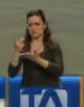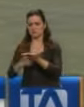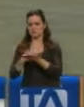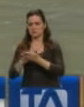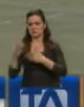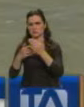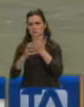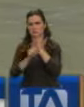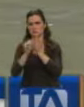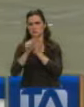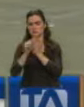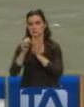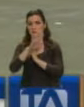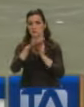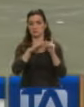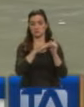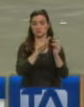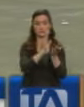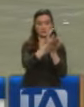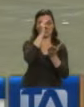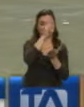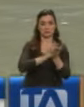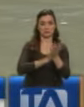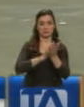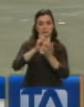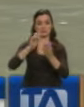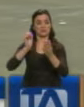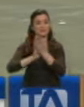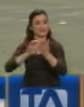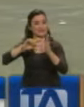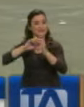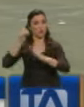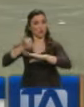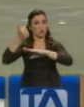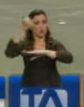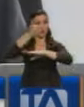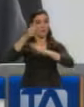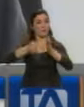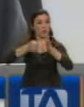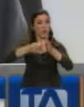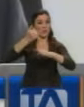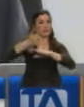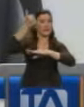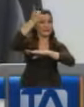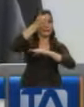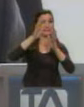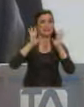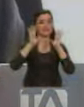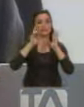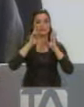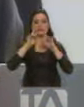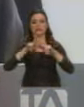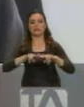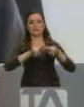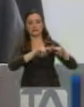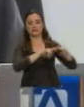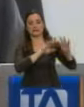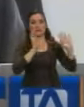el Ministerio del Ambiente y la misma Procuraduría son las instituciones que están bajo la lupa. Cuyas conclusiones